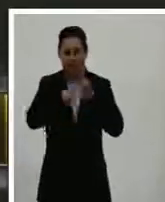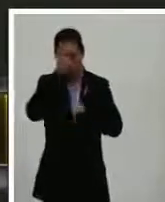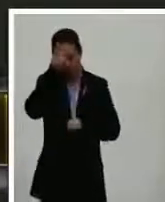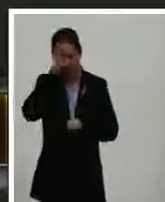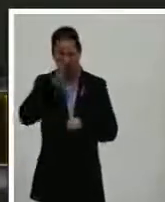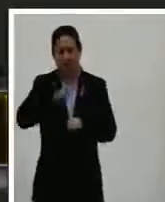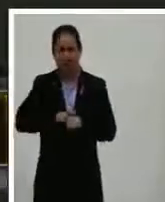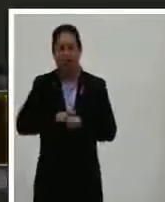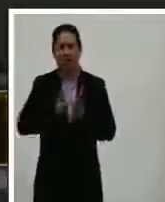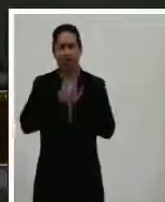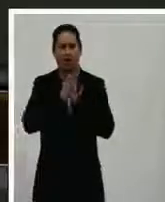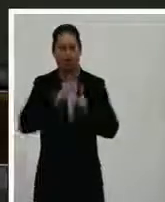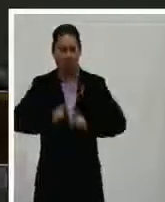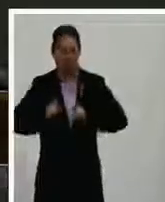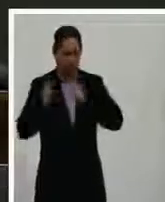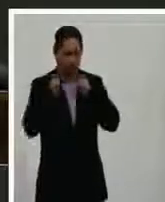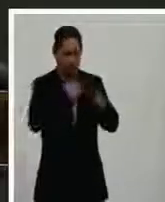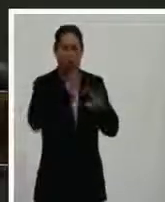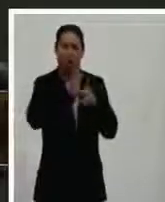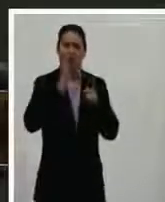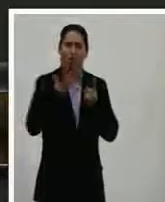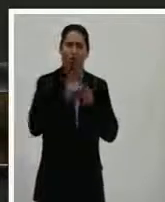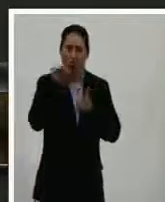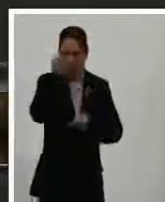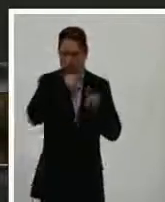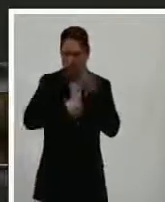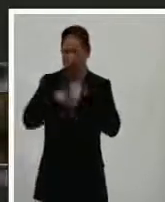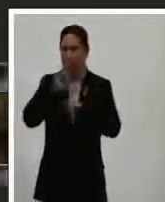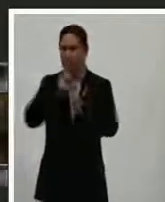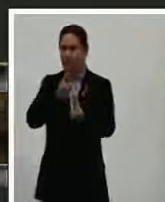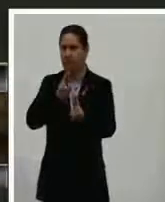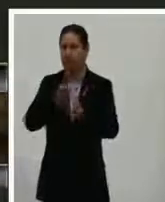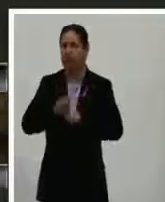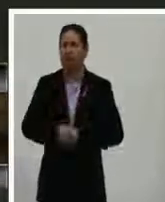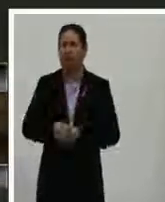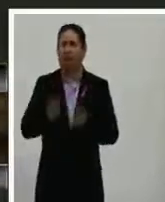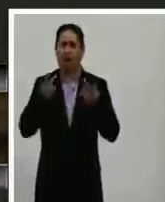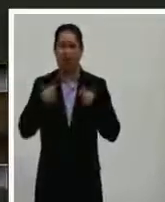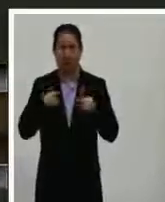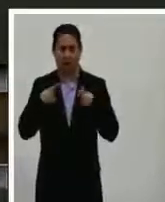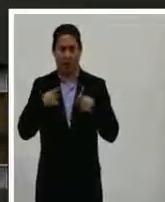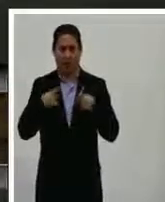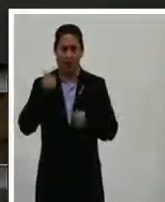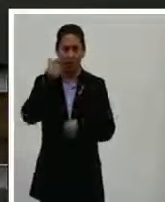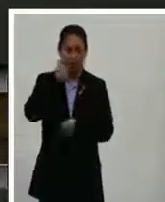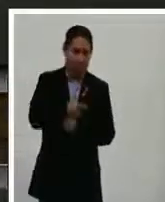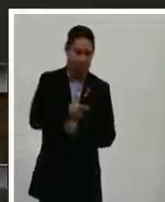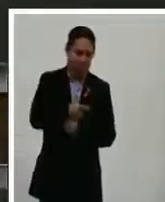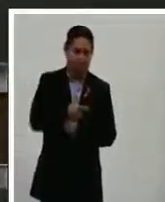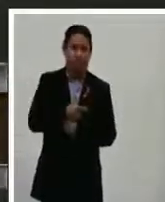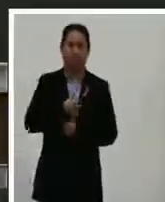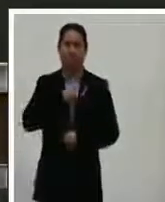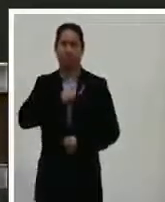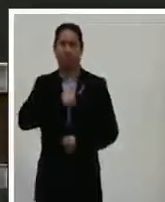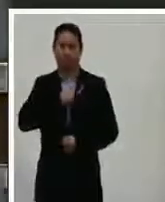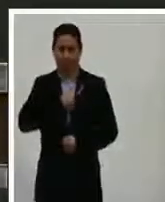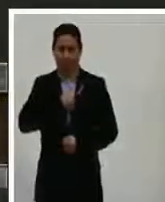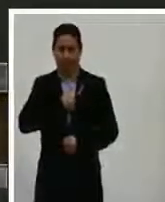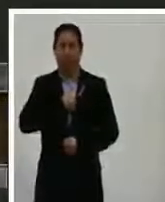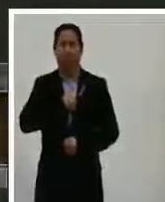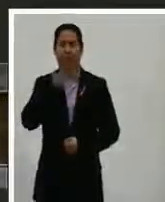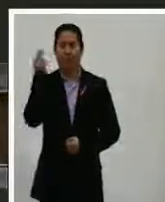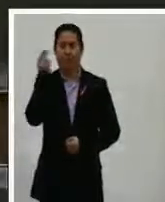que se turne a las comisiones para su estudio y dictamen las personas diagnosticadas con este virus